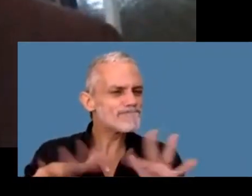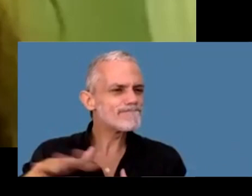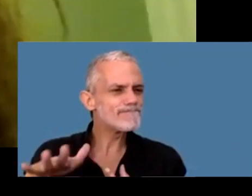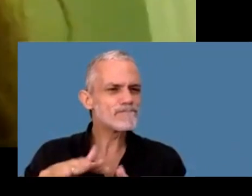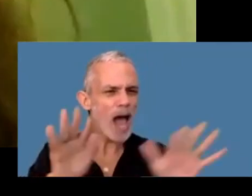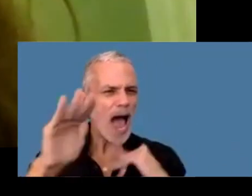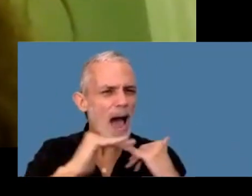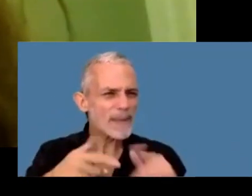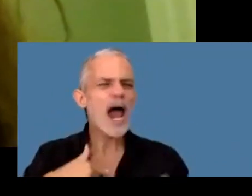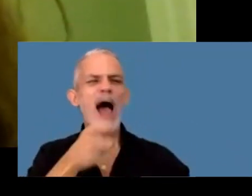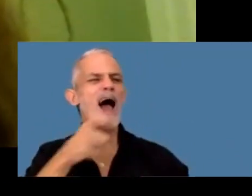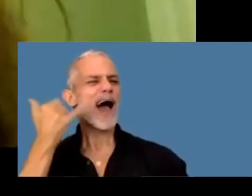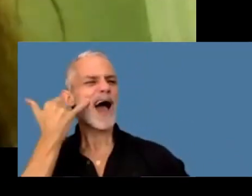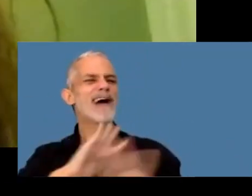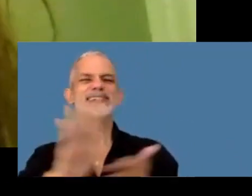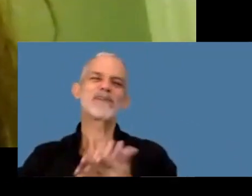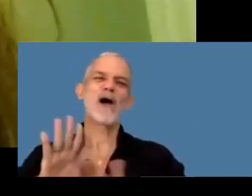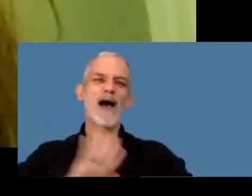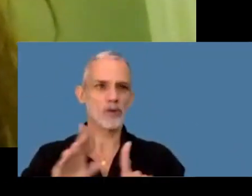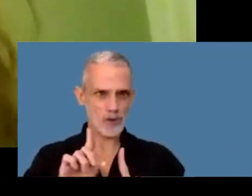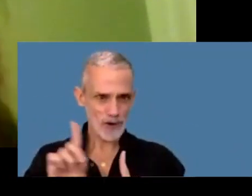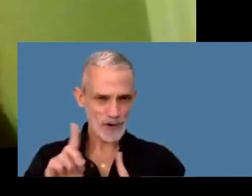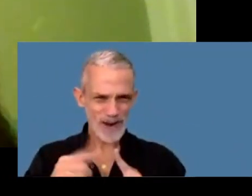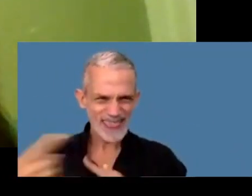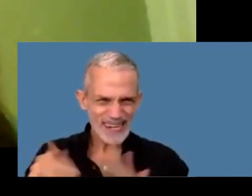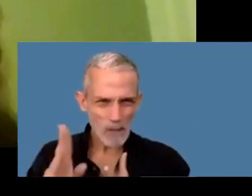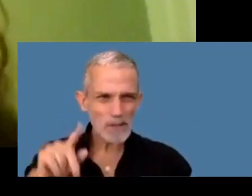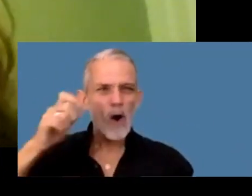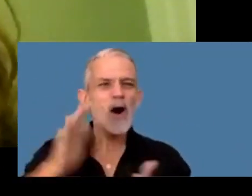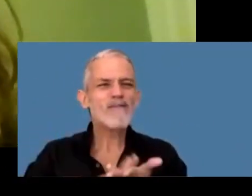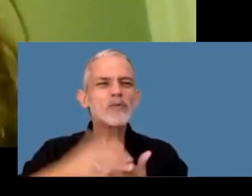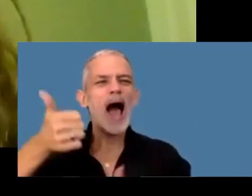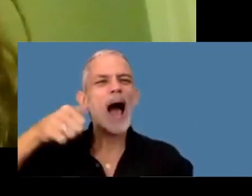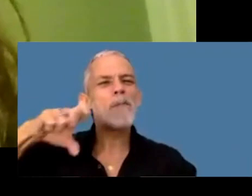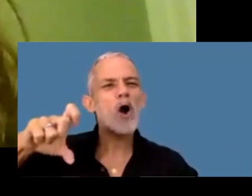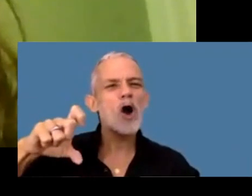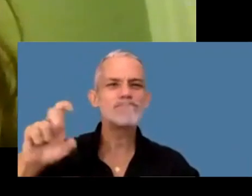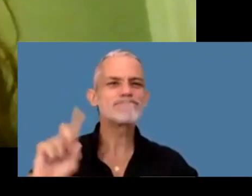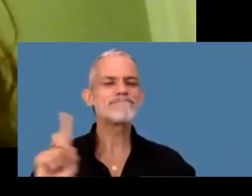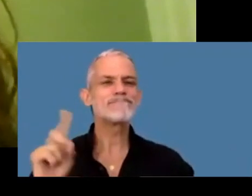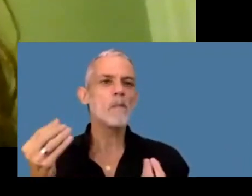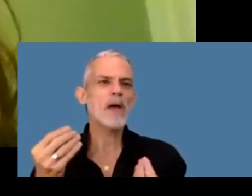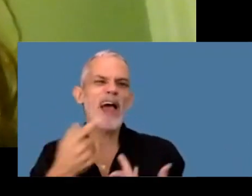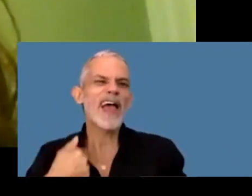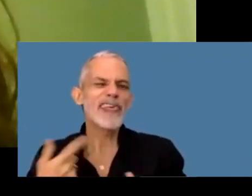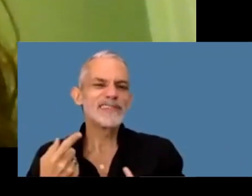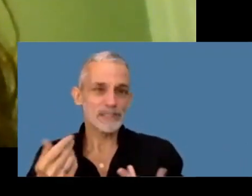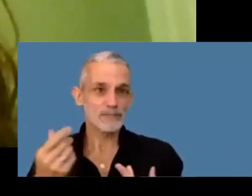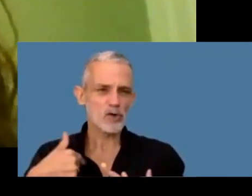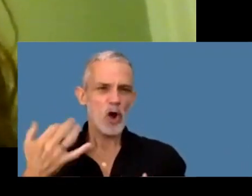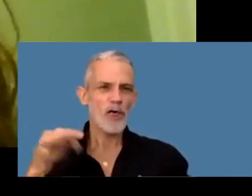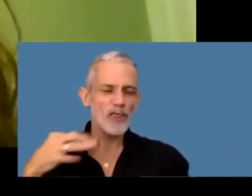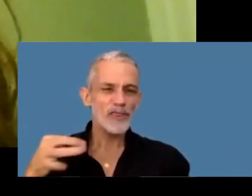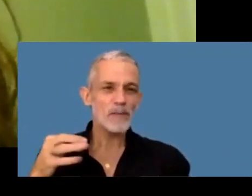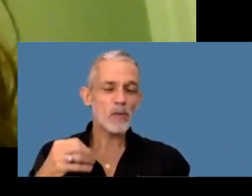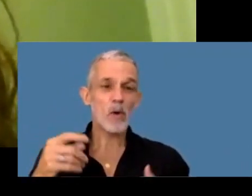Y tengo una más. Me preguntan, ¿queda abierta la posibilidad de ser investigado penalmente por el